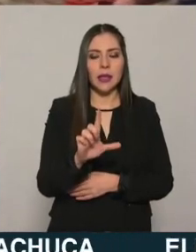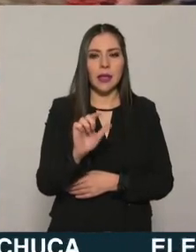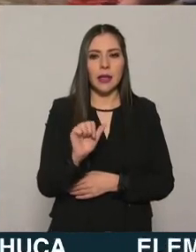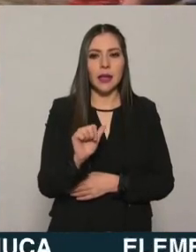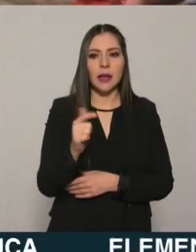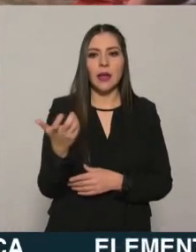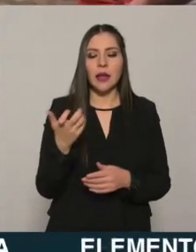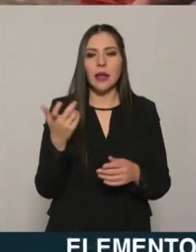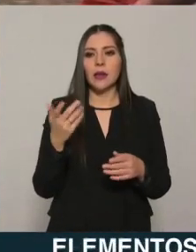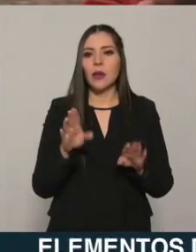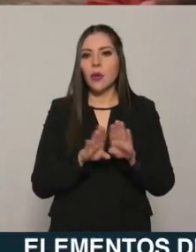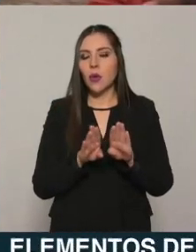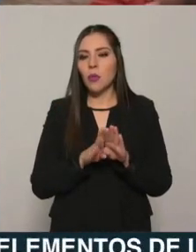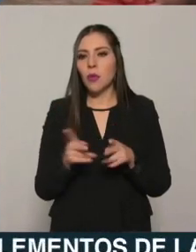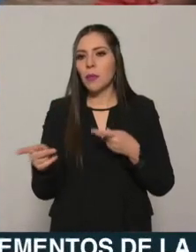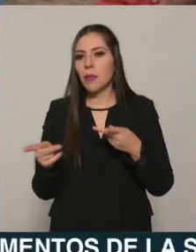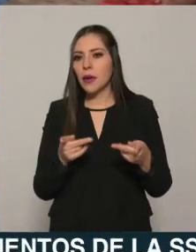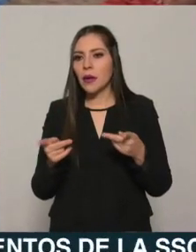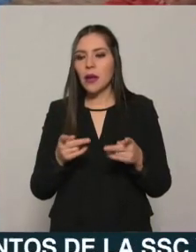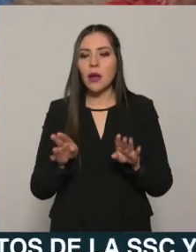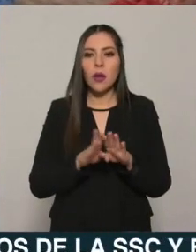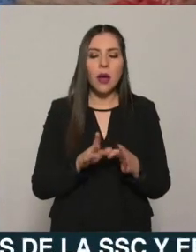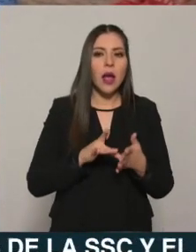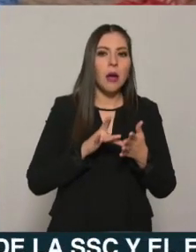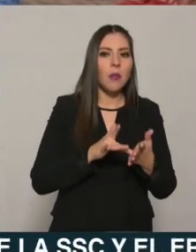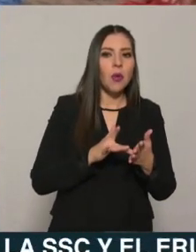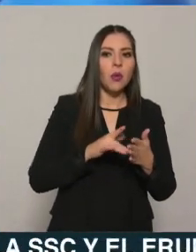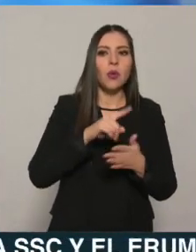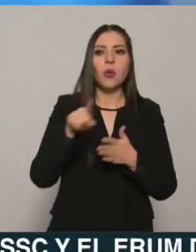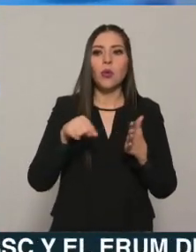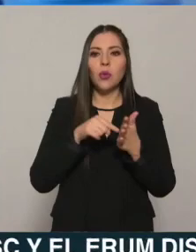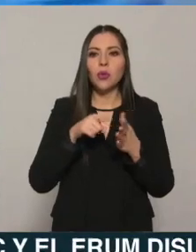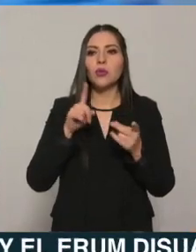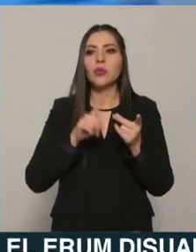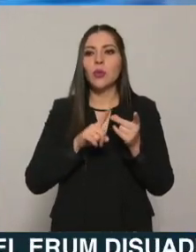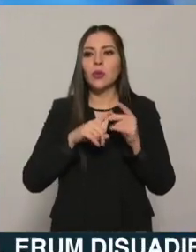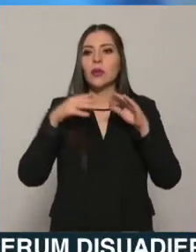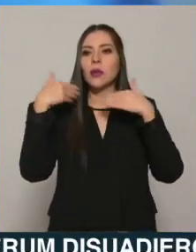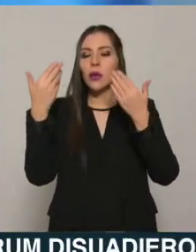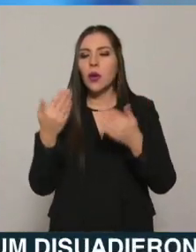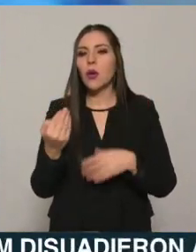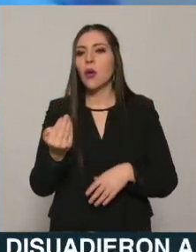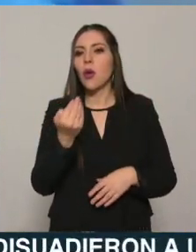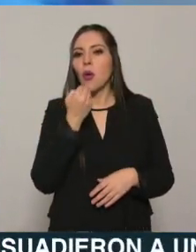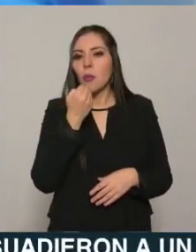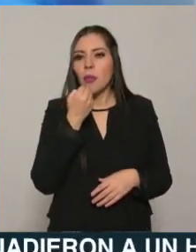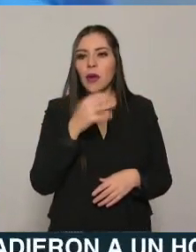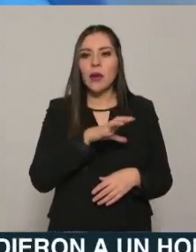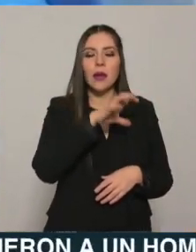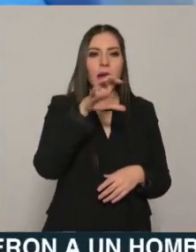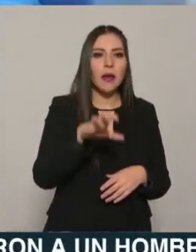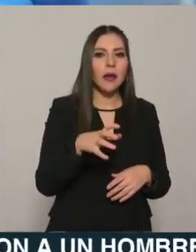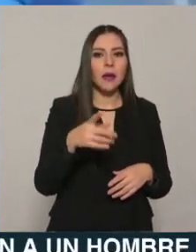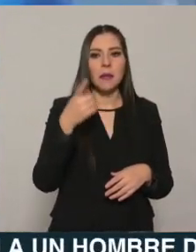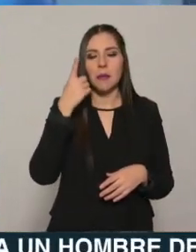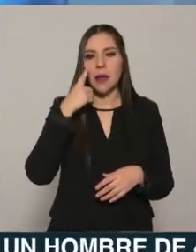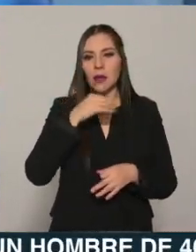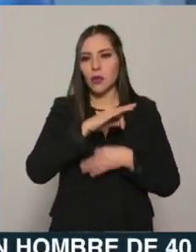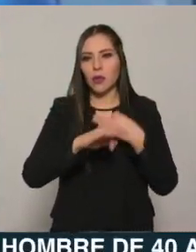tema de producción y de apoyo logístico, de alimentación y de asegurarse